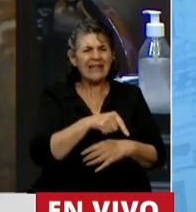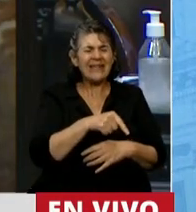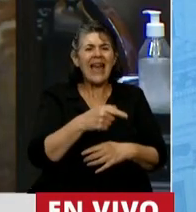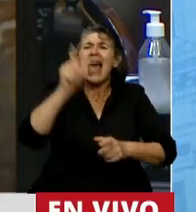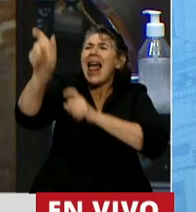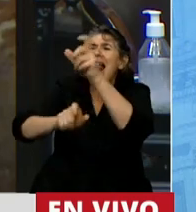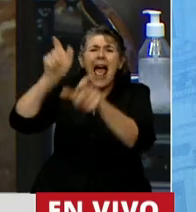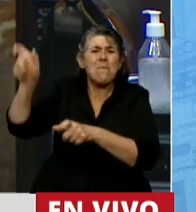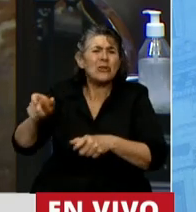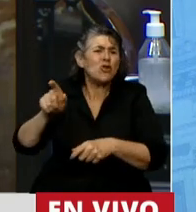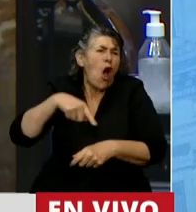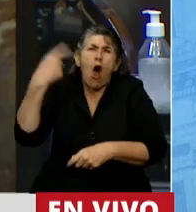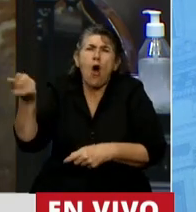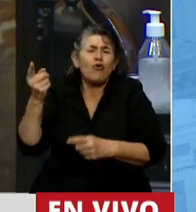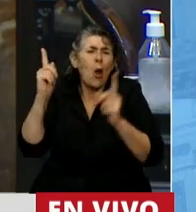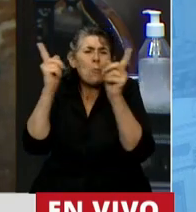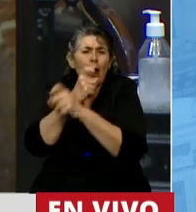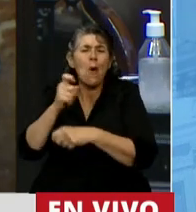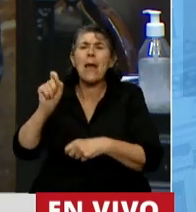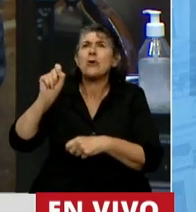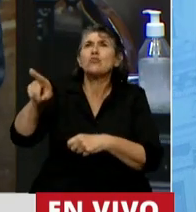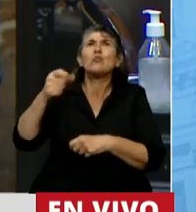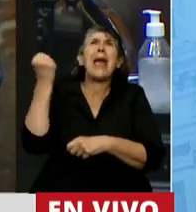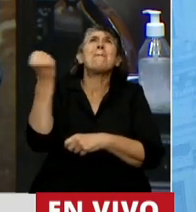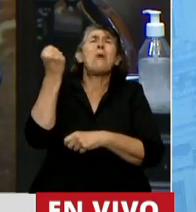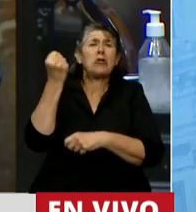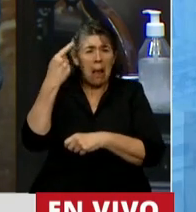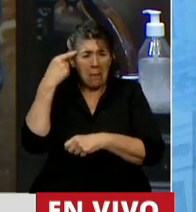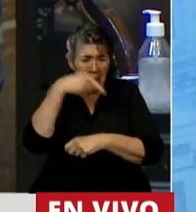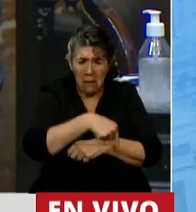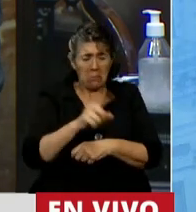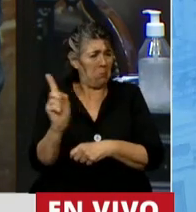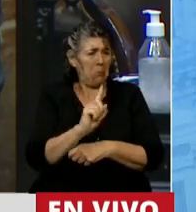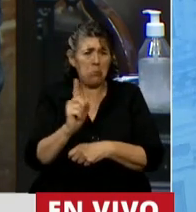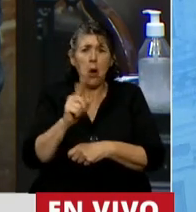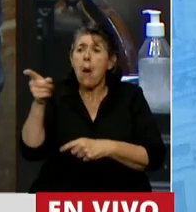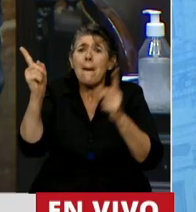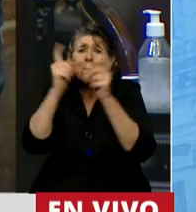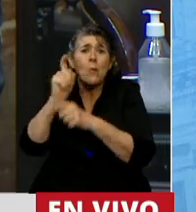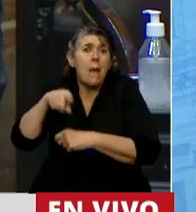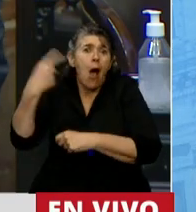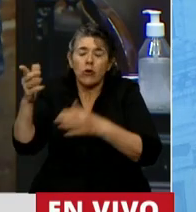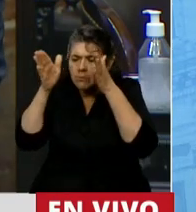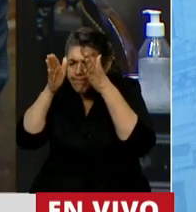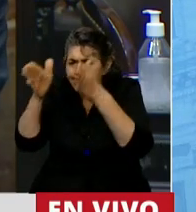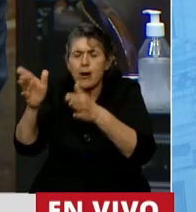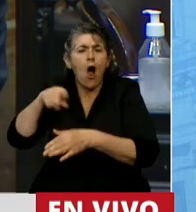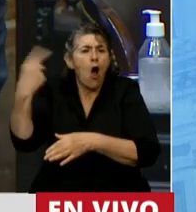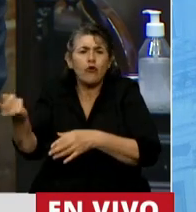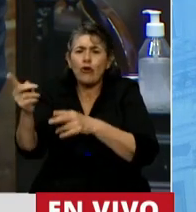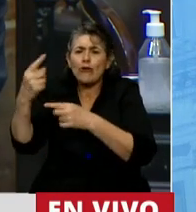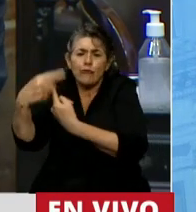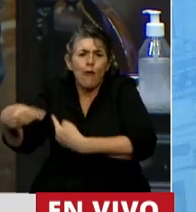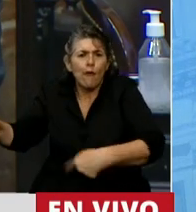de problemas. Las prioridades de sus problemas son otros. Yo rechazo este proyecto tal cual como lo